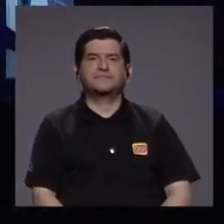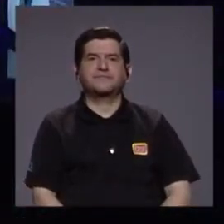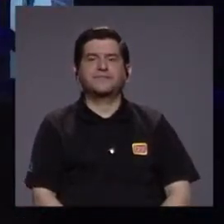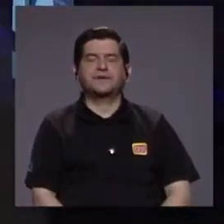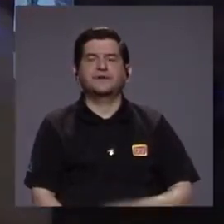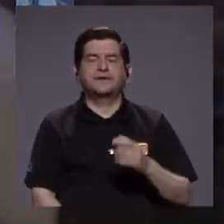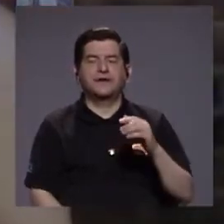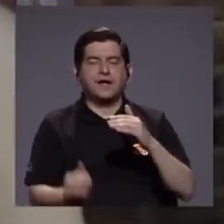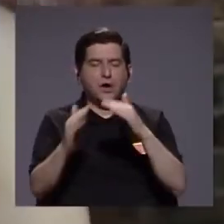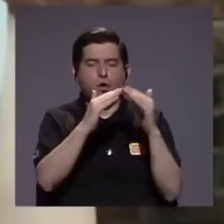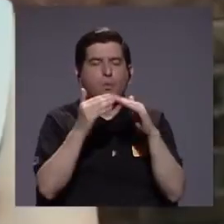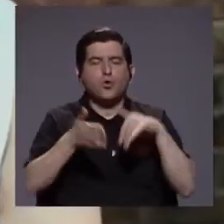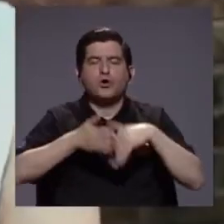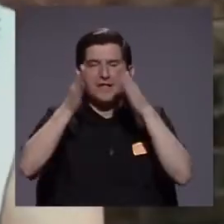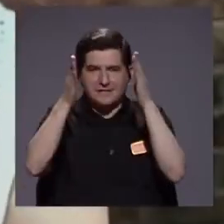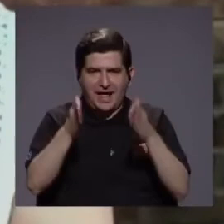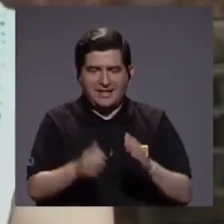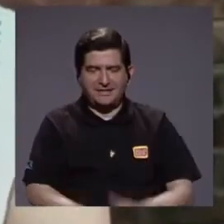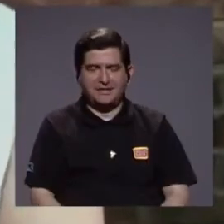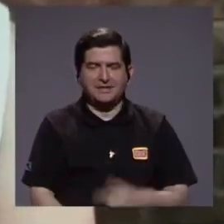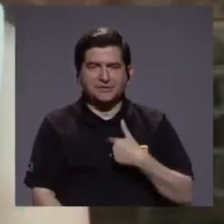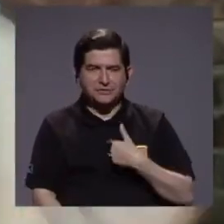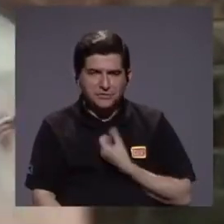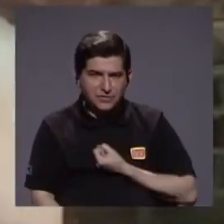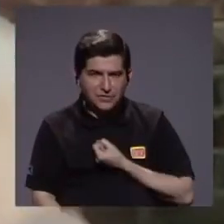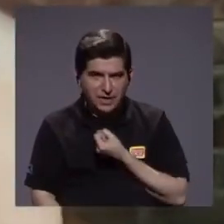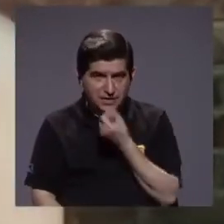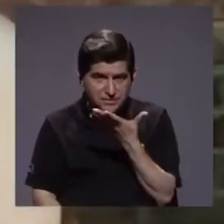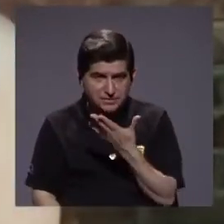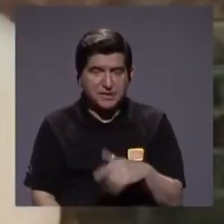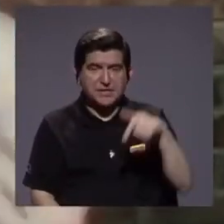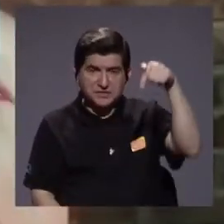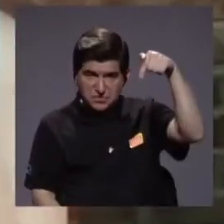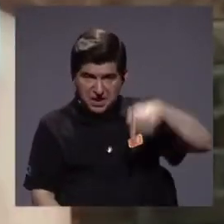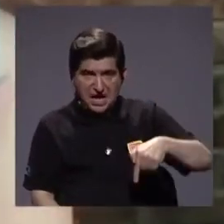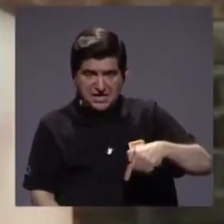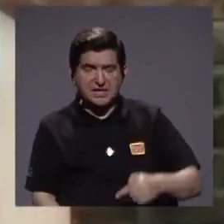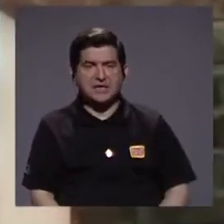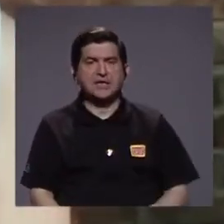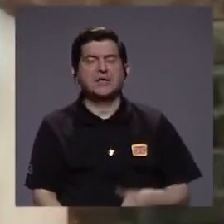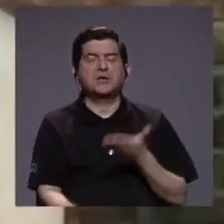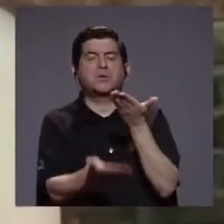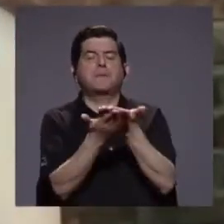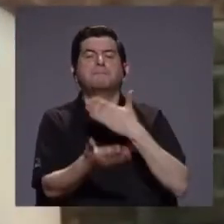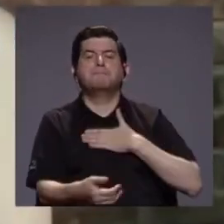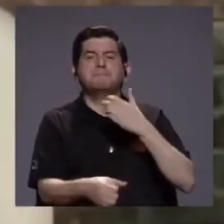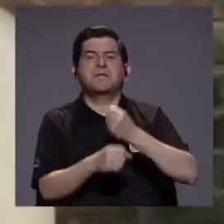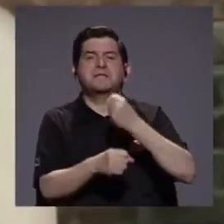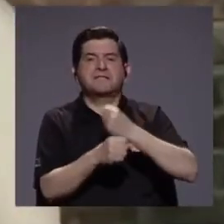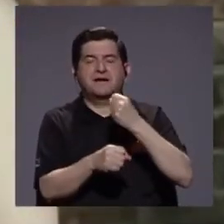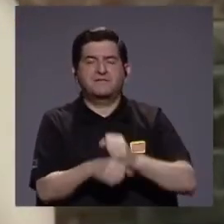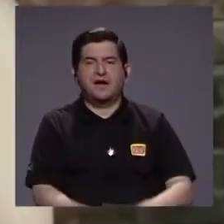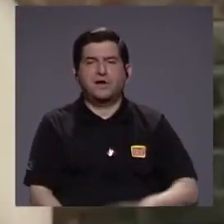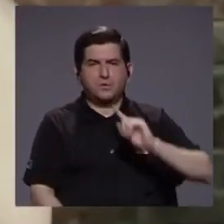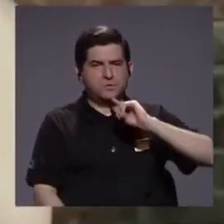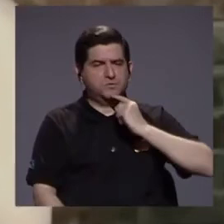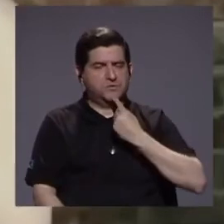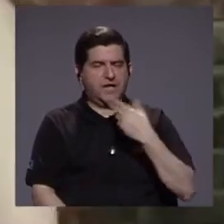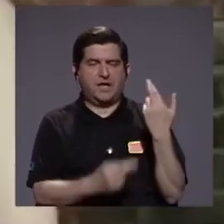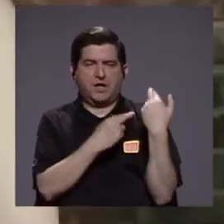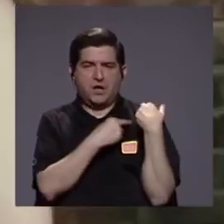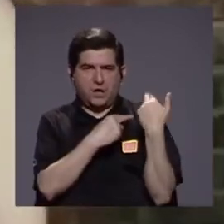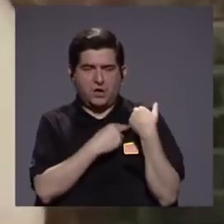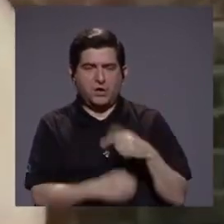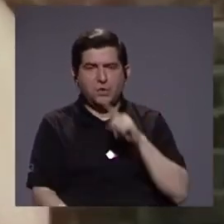Querida comunidad estudiantil, quiero expresarles que estoy aquí para ofrecerles mi trabajo serio,